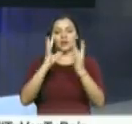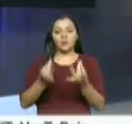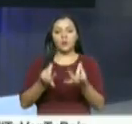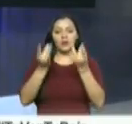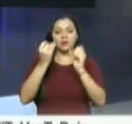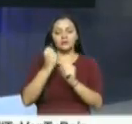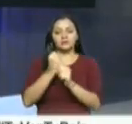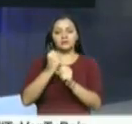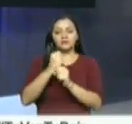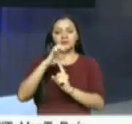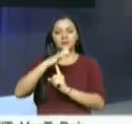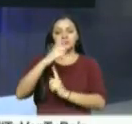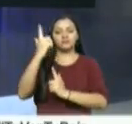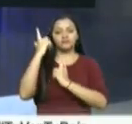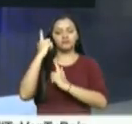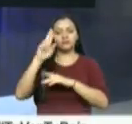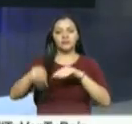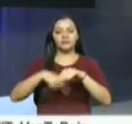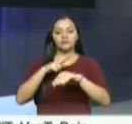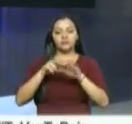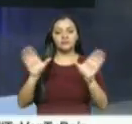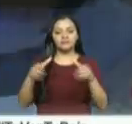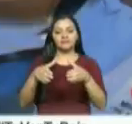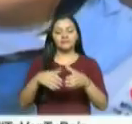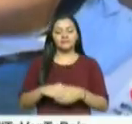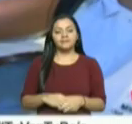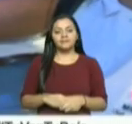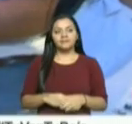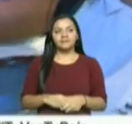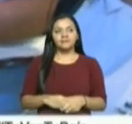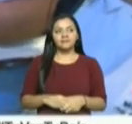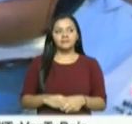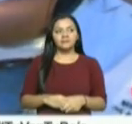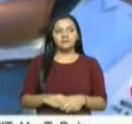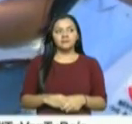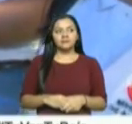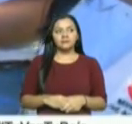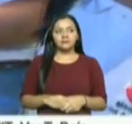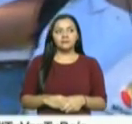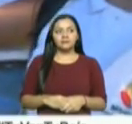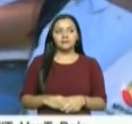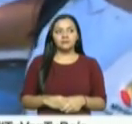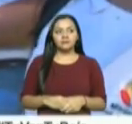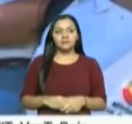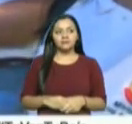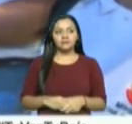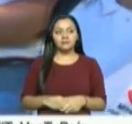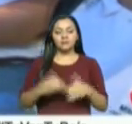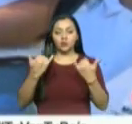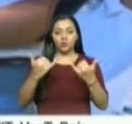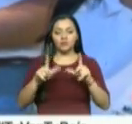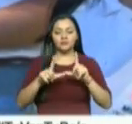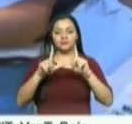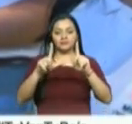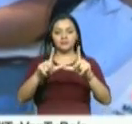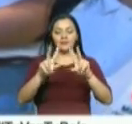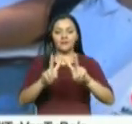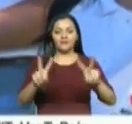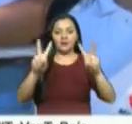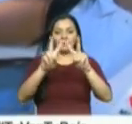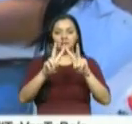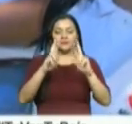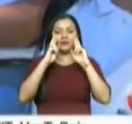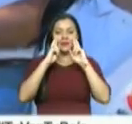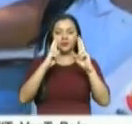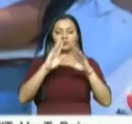desempeño de los guardaparques a nivel nacional. Esto te avala todo tu conocimiento. Puedes revisar con el número de